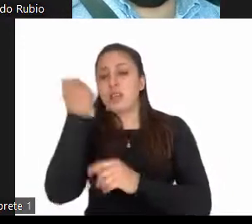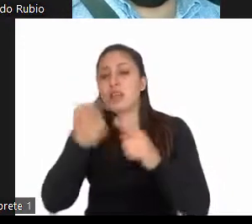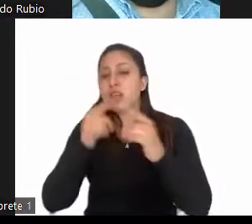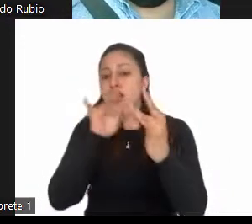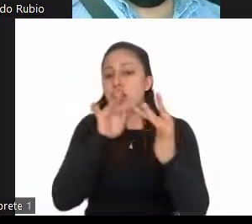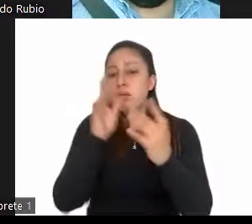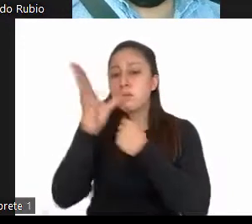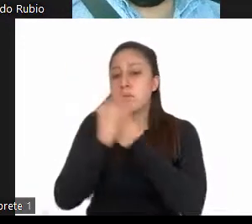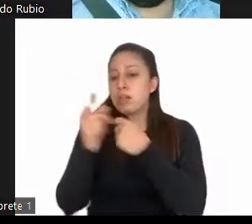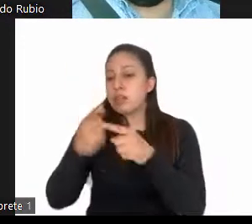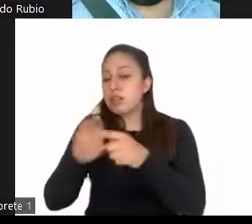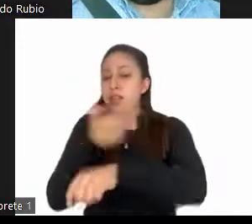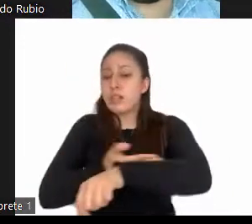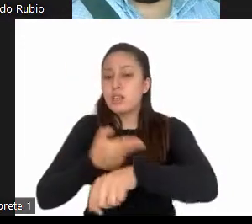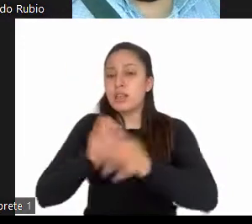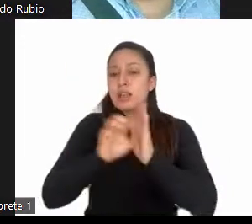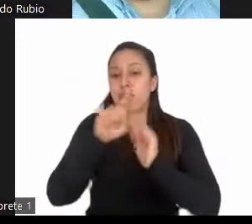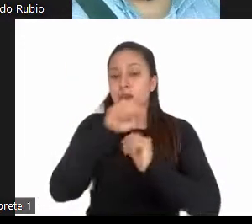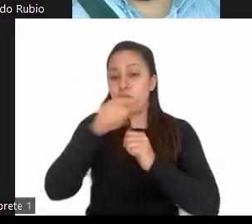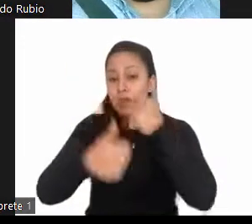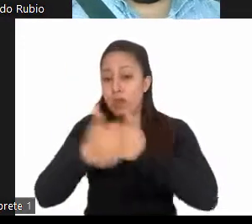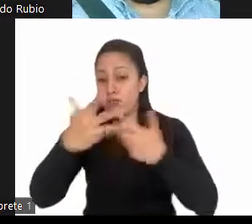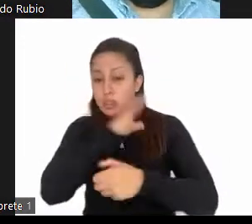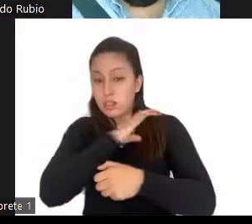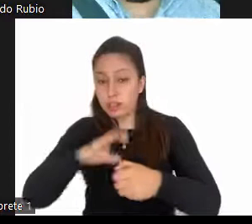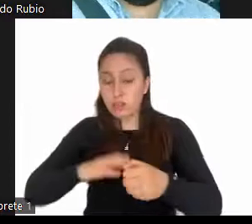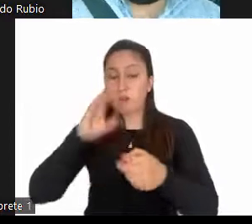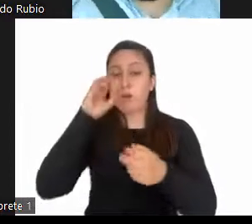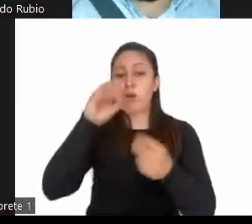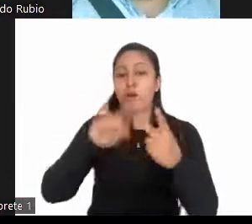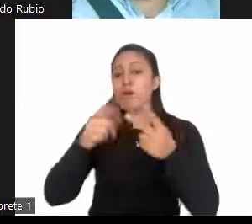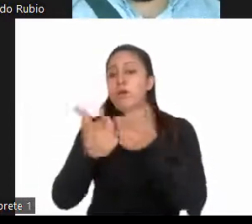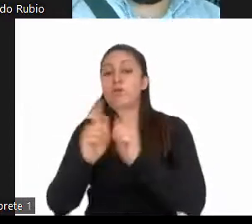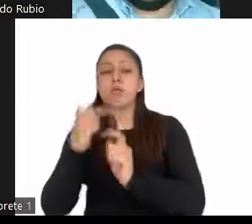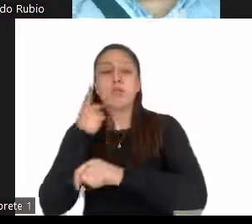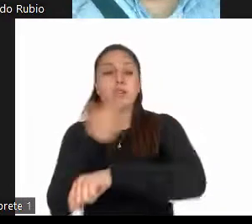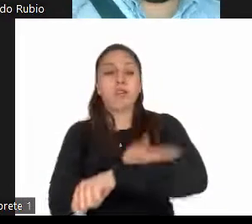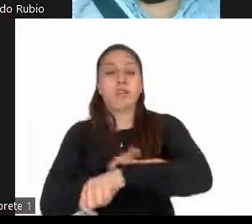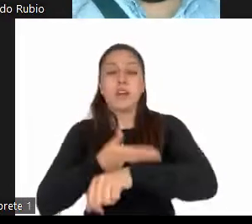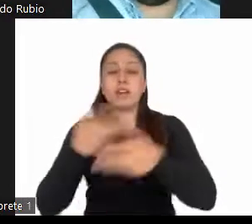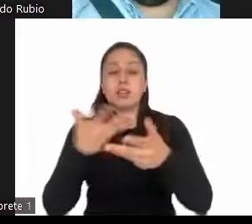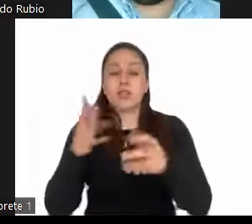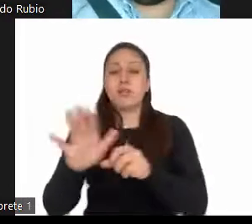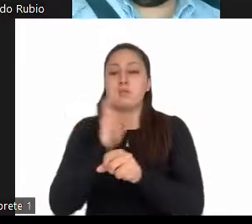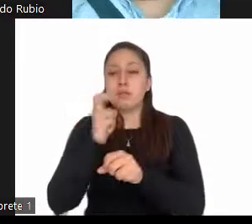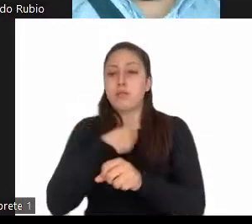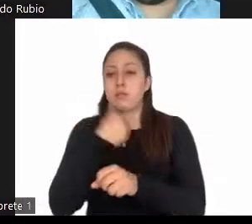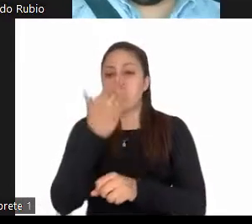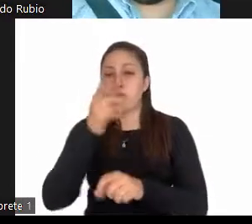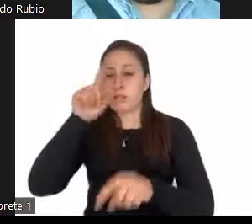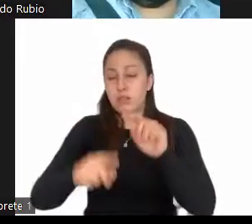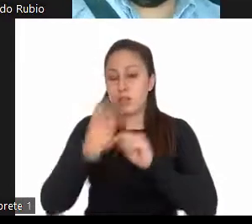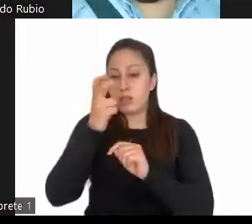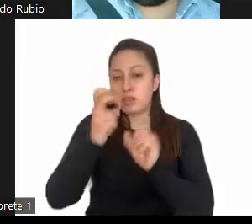tienen que hacer los candidatos o los partidos políticos. Entonces, estamos en el momento de retirar esto y que